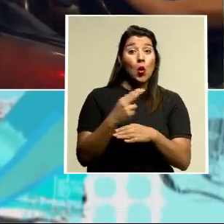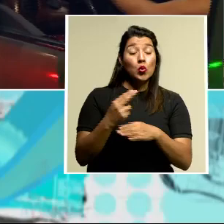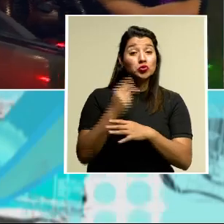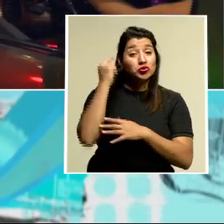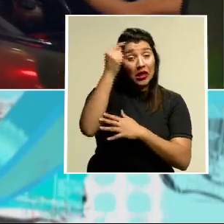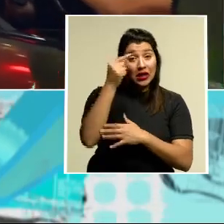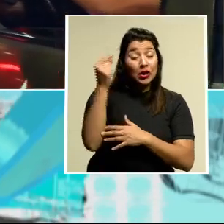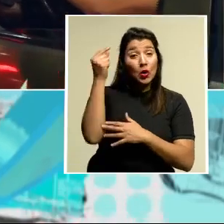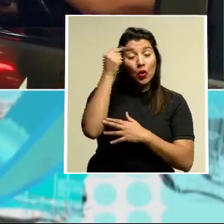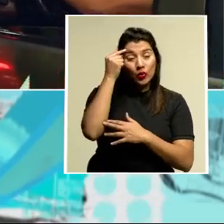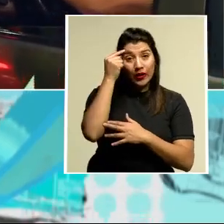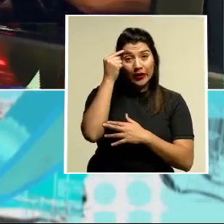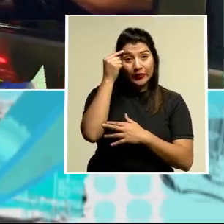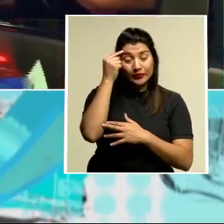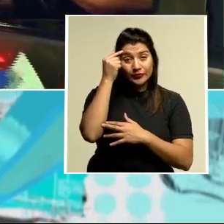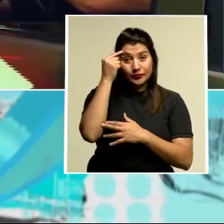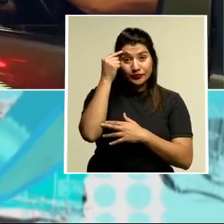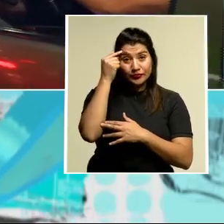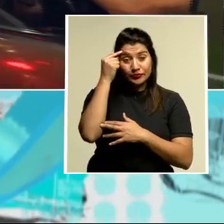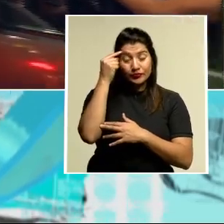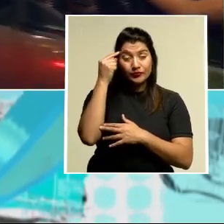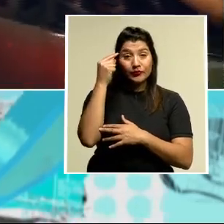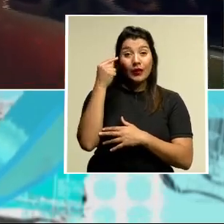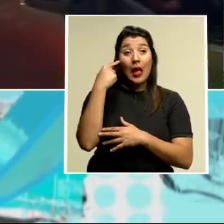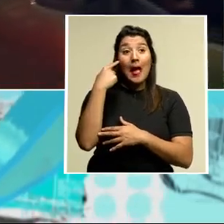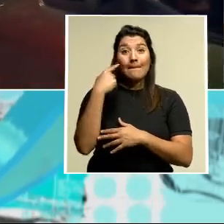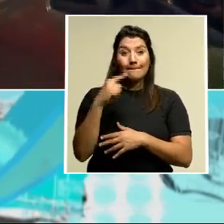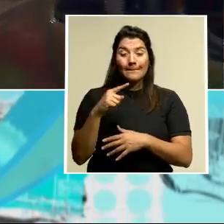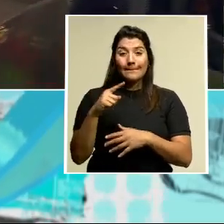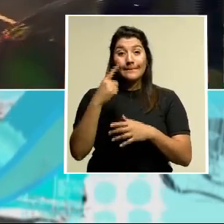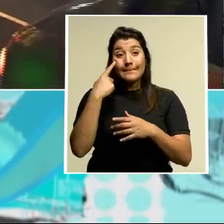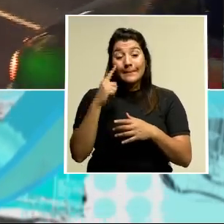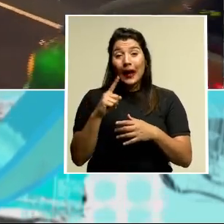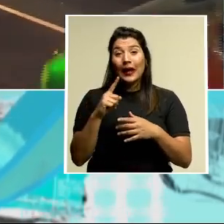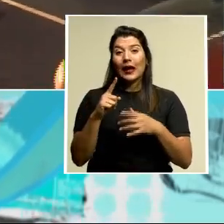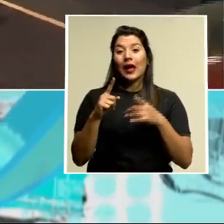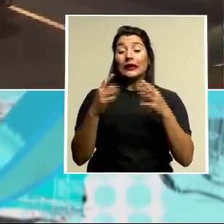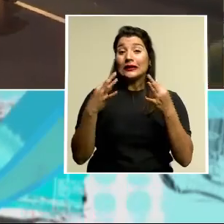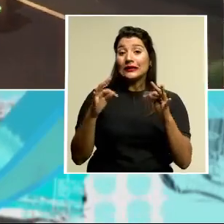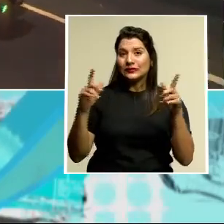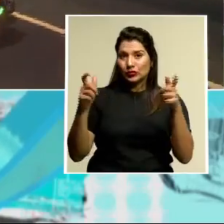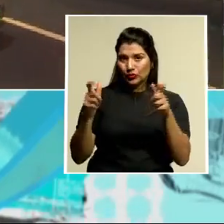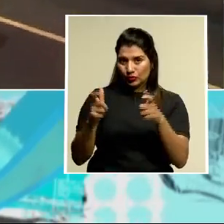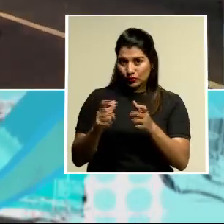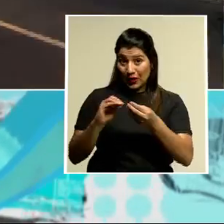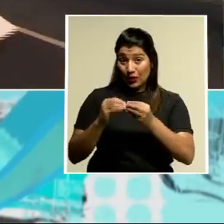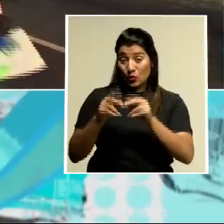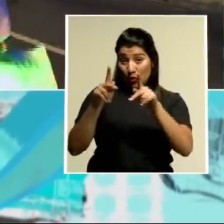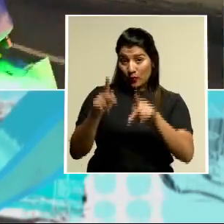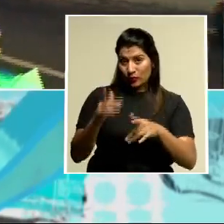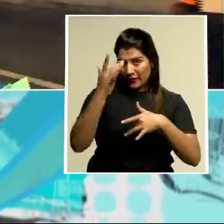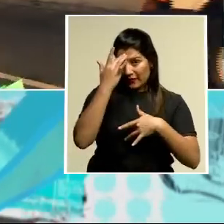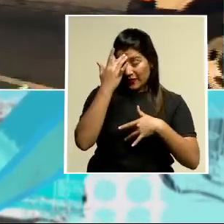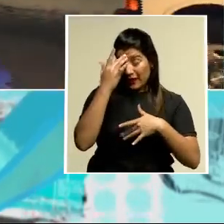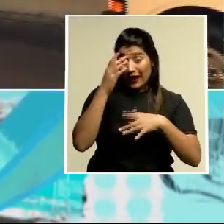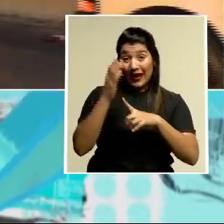estábamos viendo en el noticiero, precisamente la restricción vehicular, que es una de las